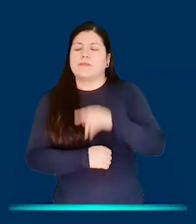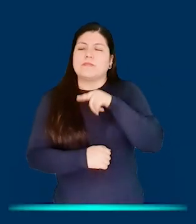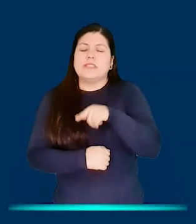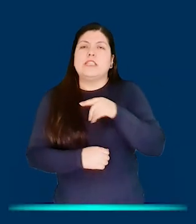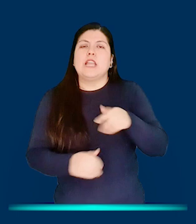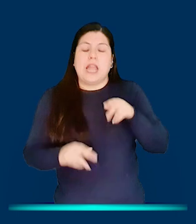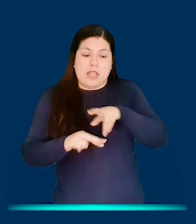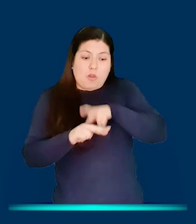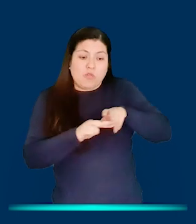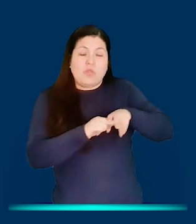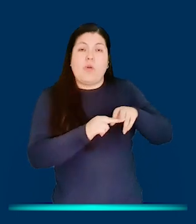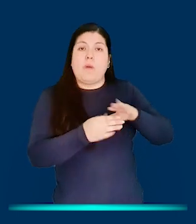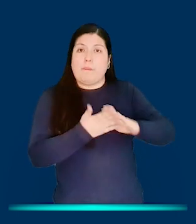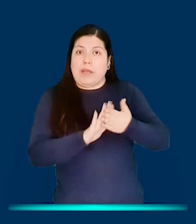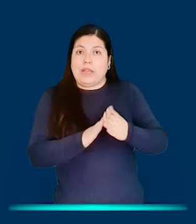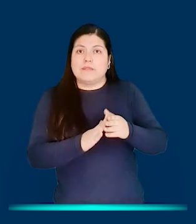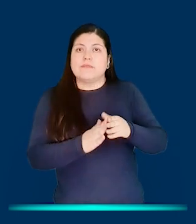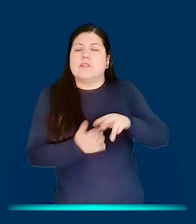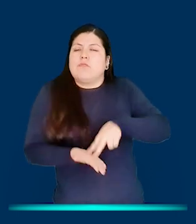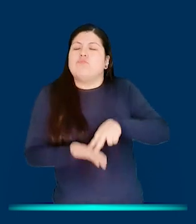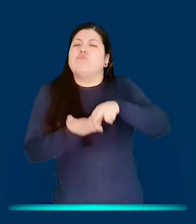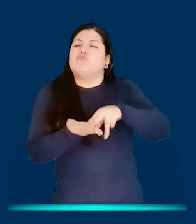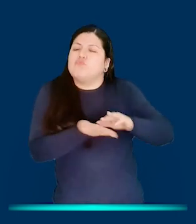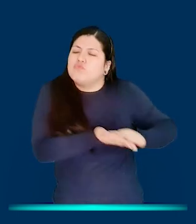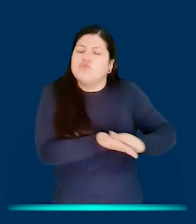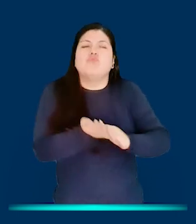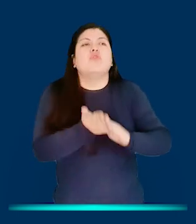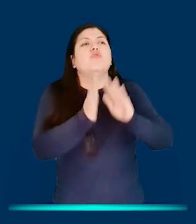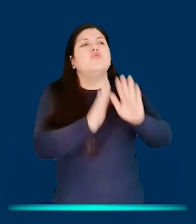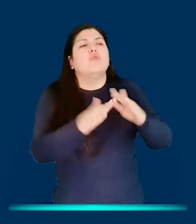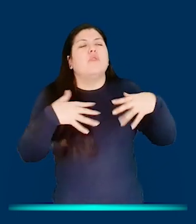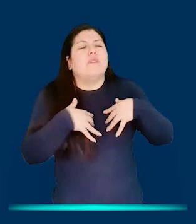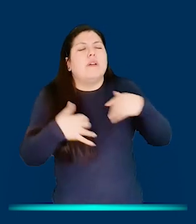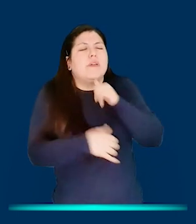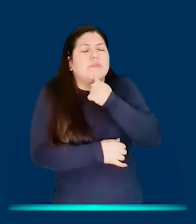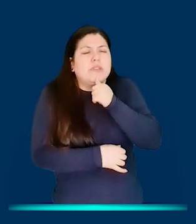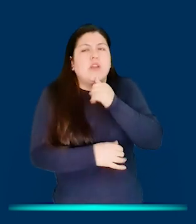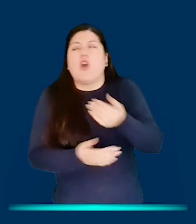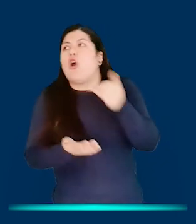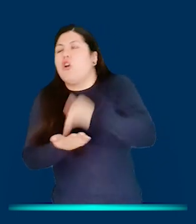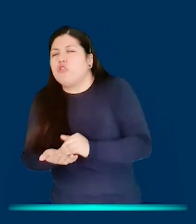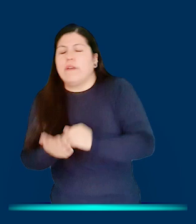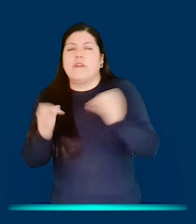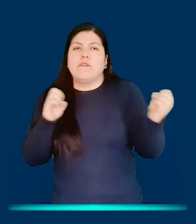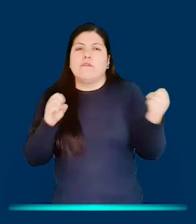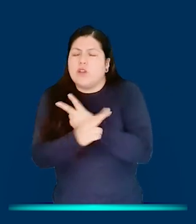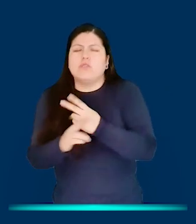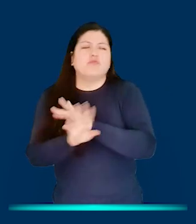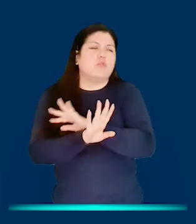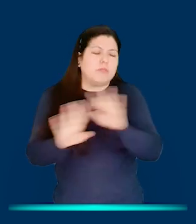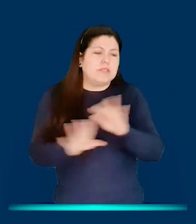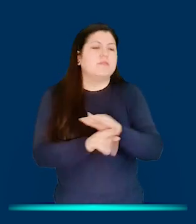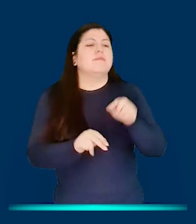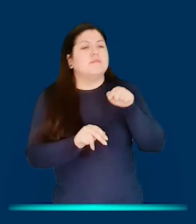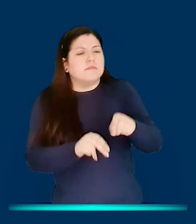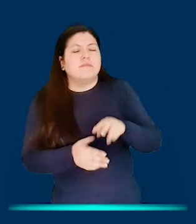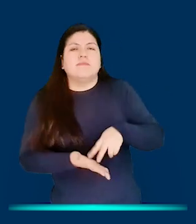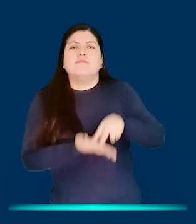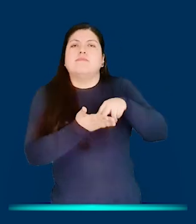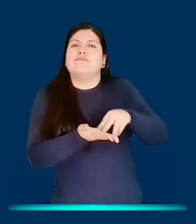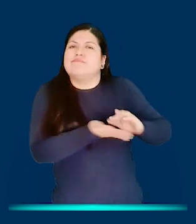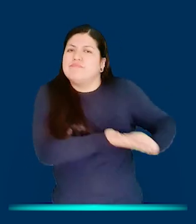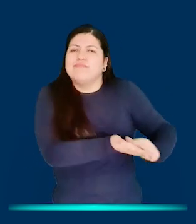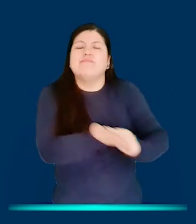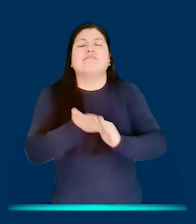decir, cumplía varios propósitos porque se pensaron como una medida de reparación y una garantía de no repetición para